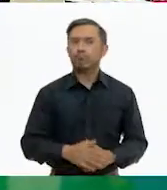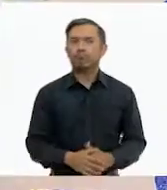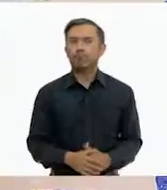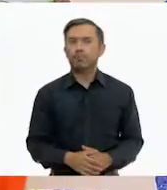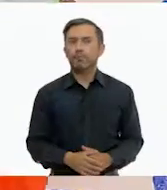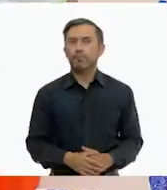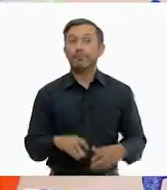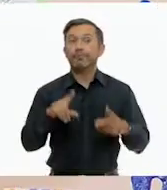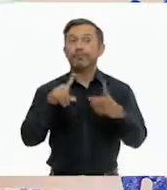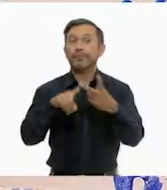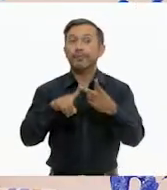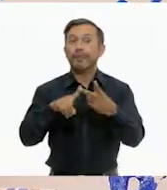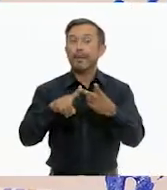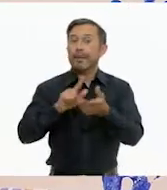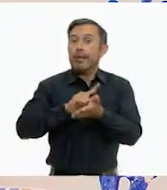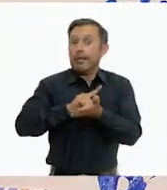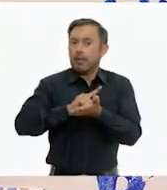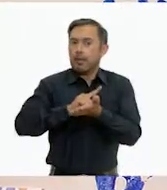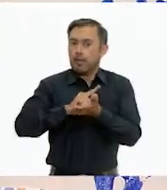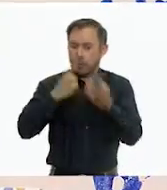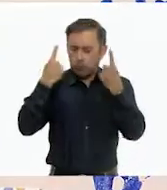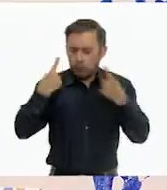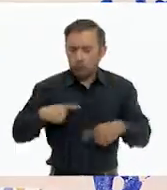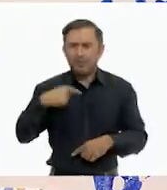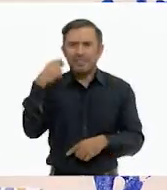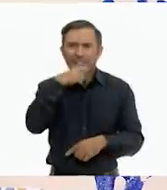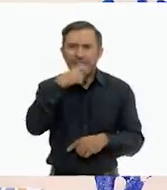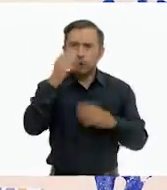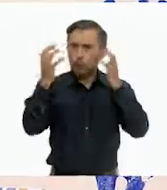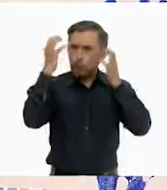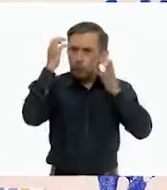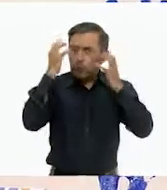la higiene y la limpieza